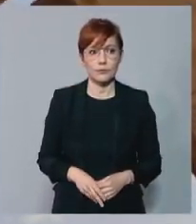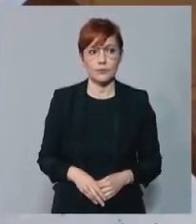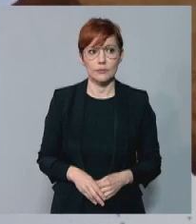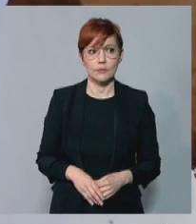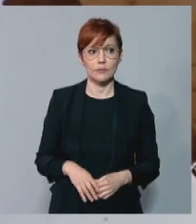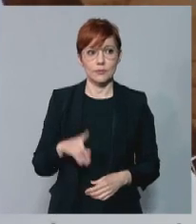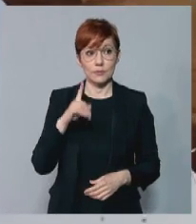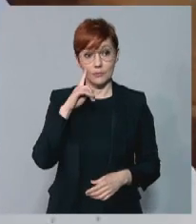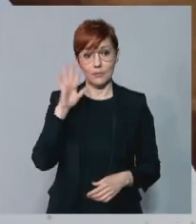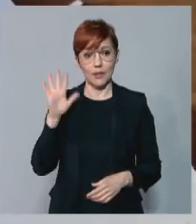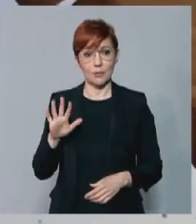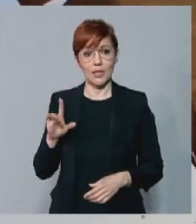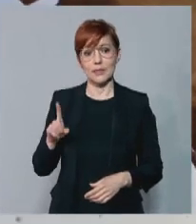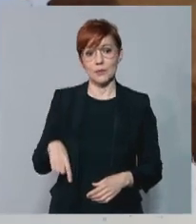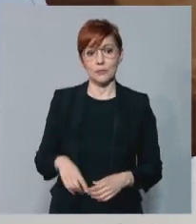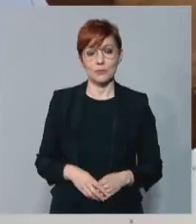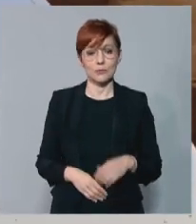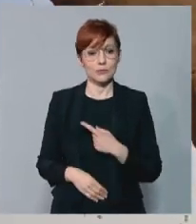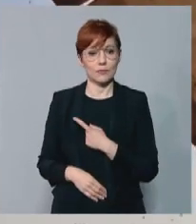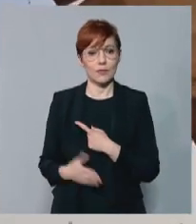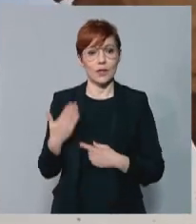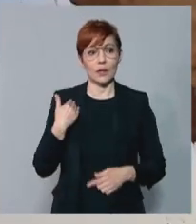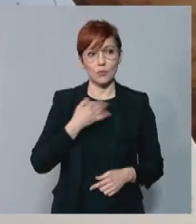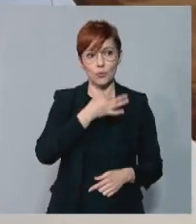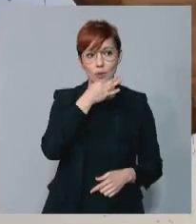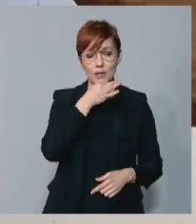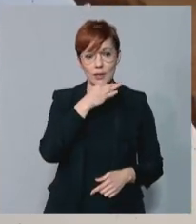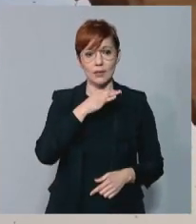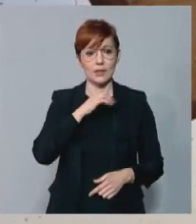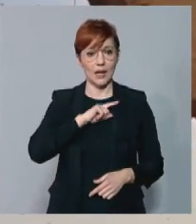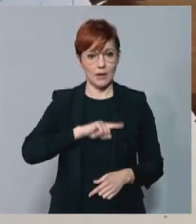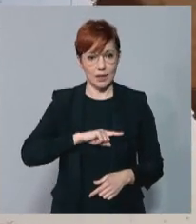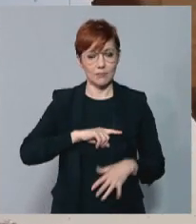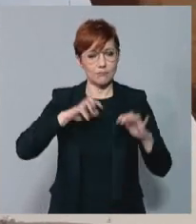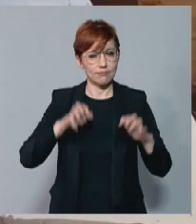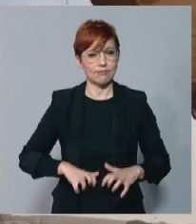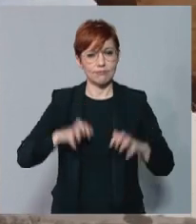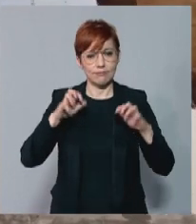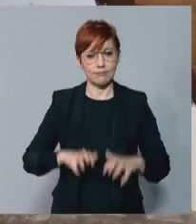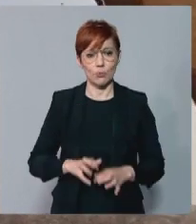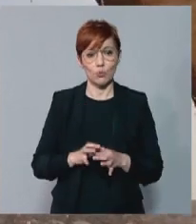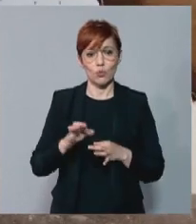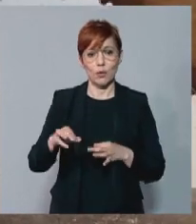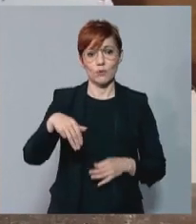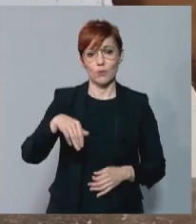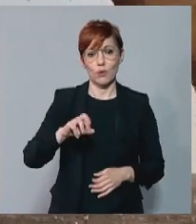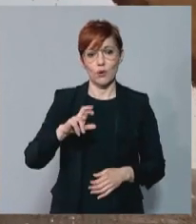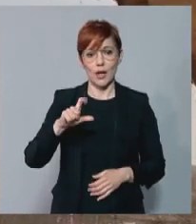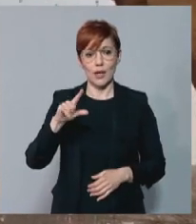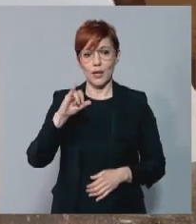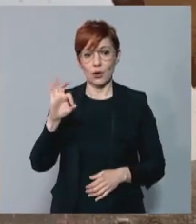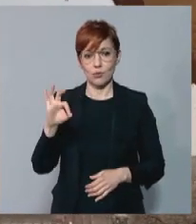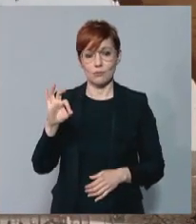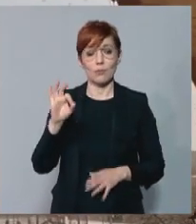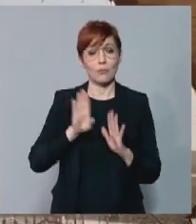y esta imagen también se producía por la tarde ayer en caravaca de la cruz tremendo chaparrón caía en la pedanía del moralejo allí los vecinos grabaron